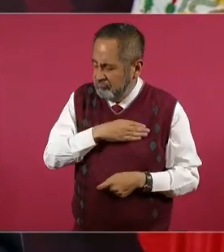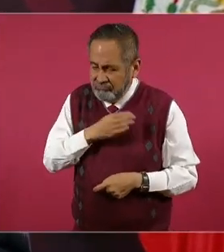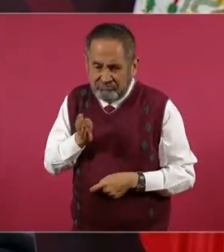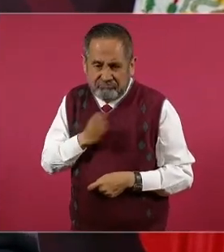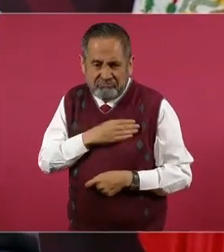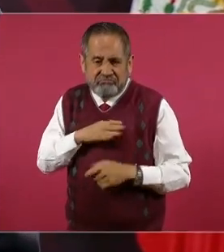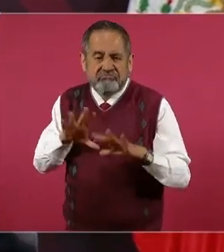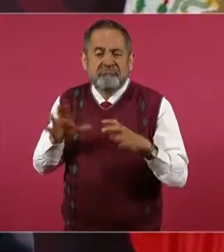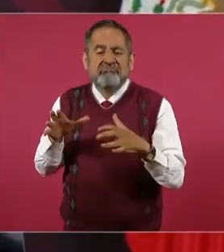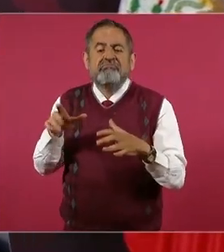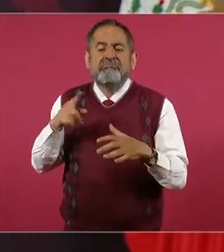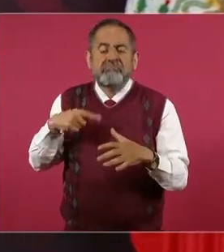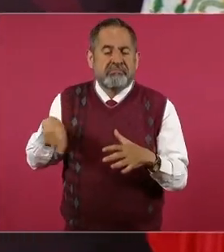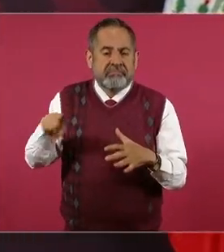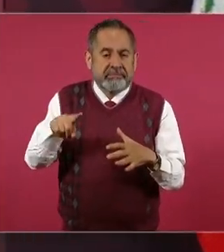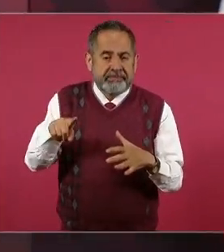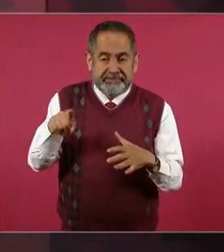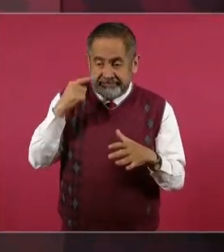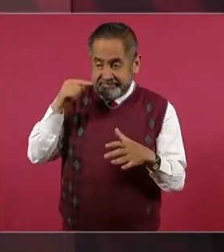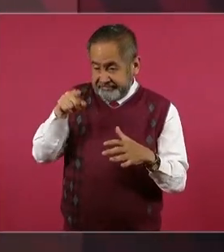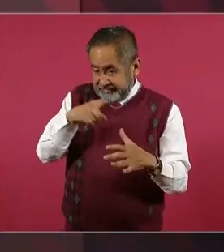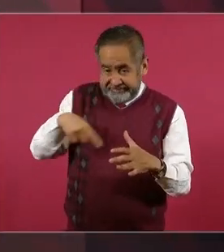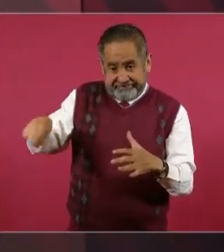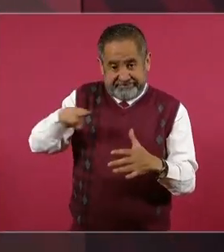eso bueno,